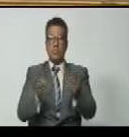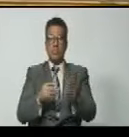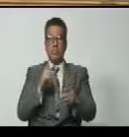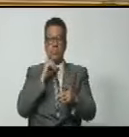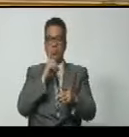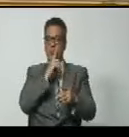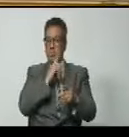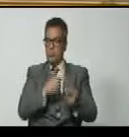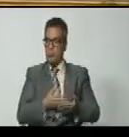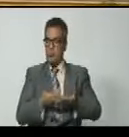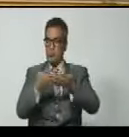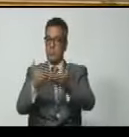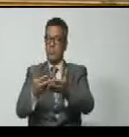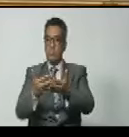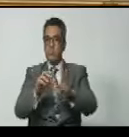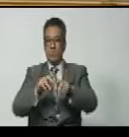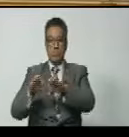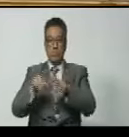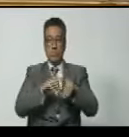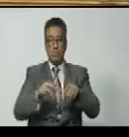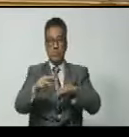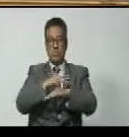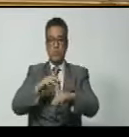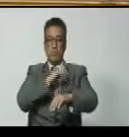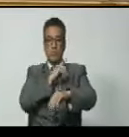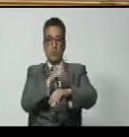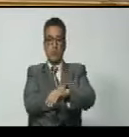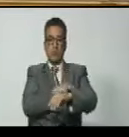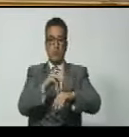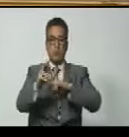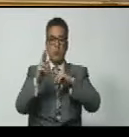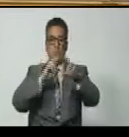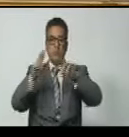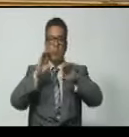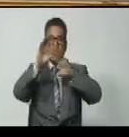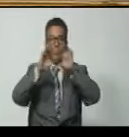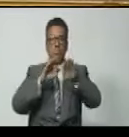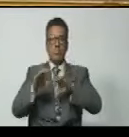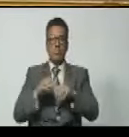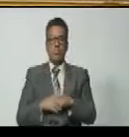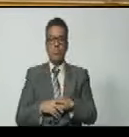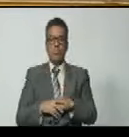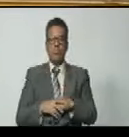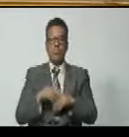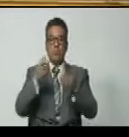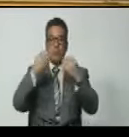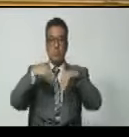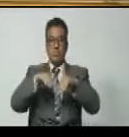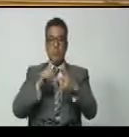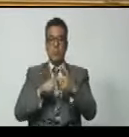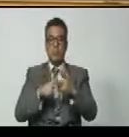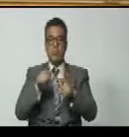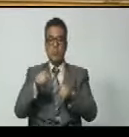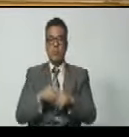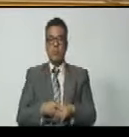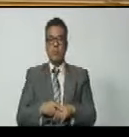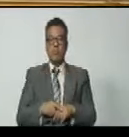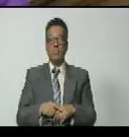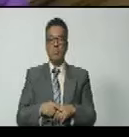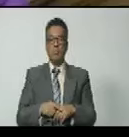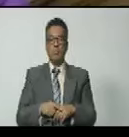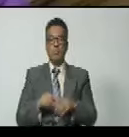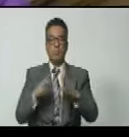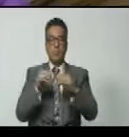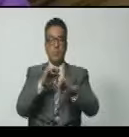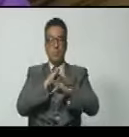se notifica por secretaría al Ministerio del Poder Popular para Relaciones Exteriores. Siguiente punto en el orden del día, ciudadana secretaria.